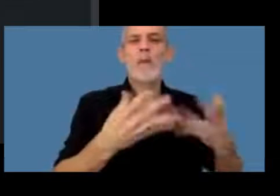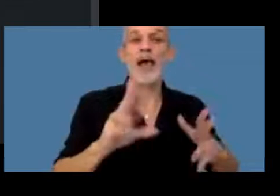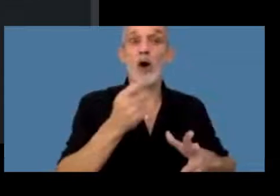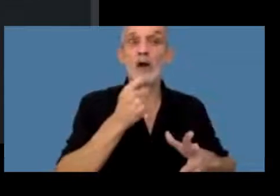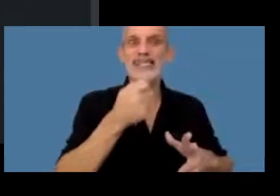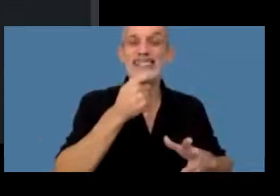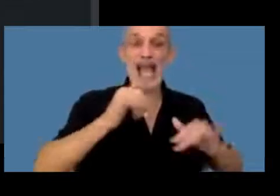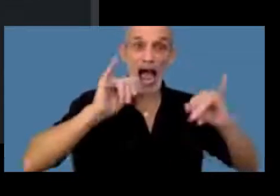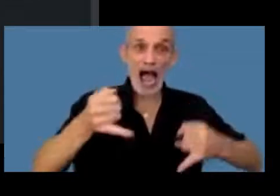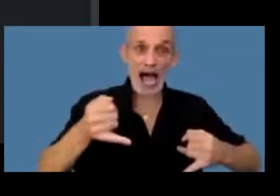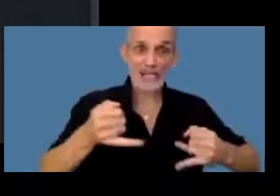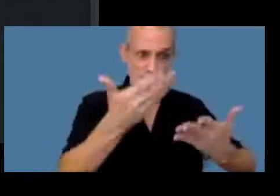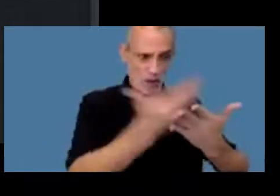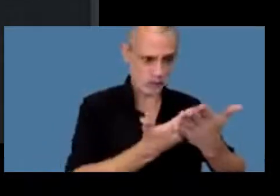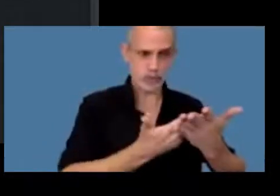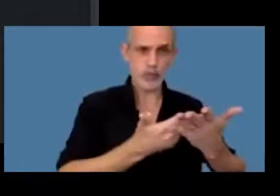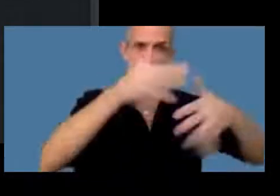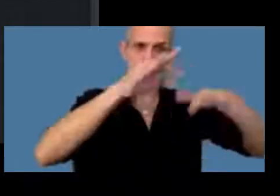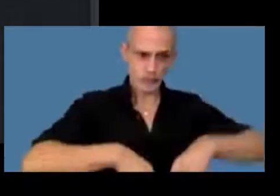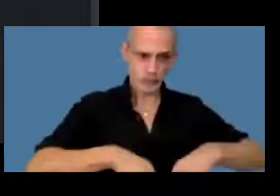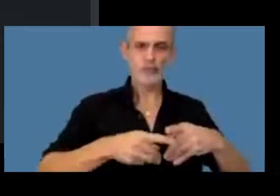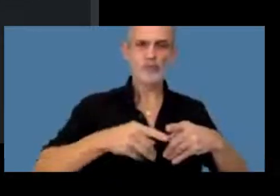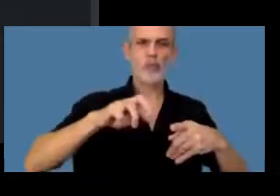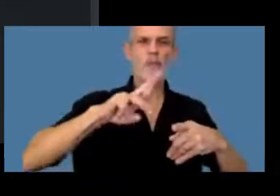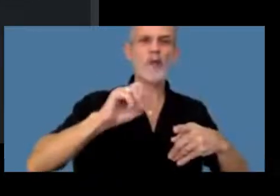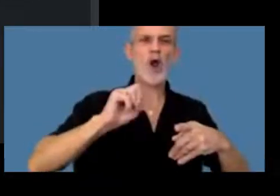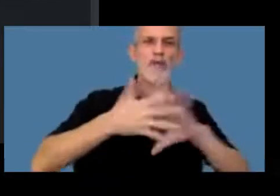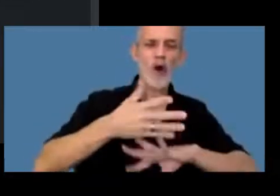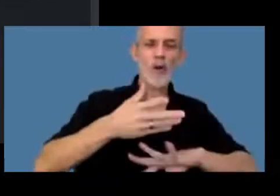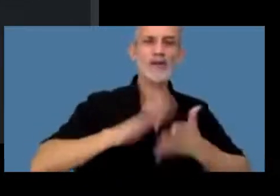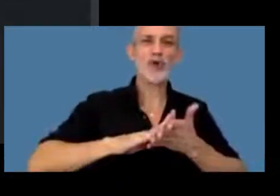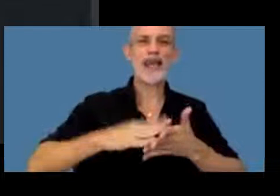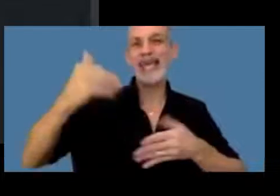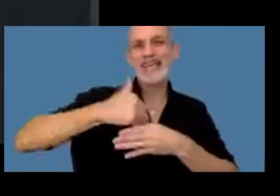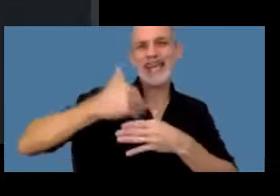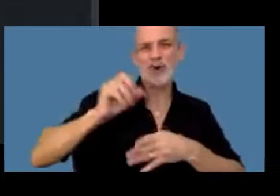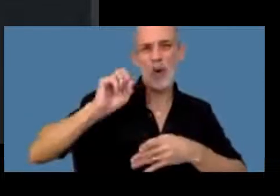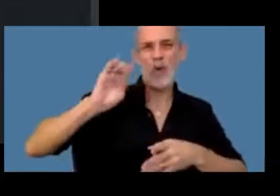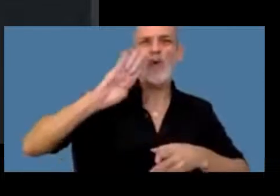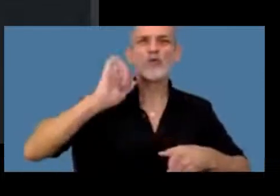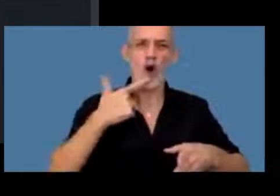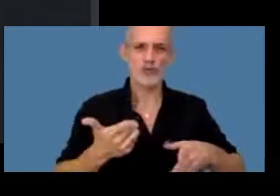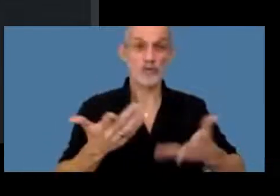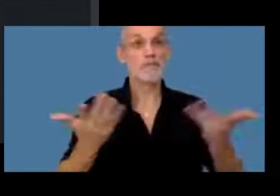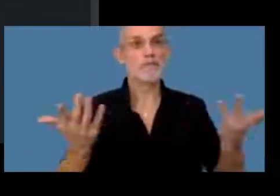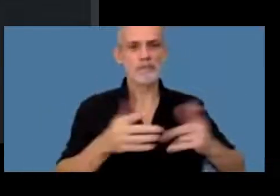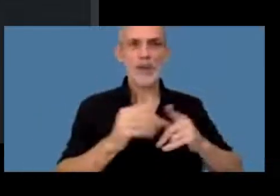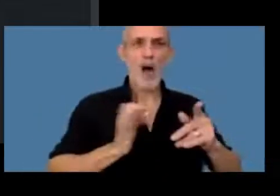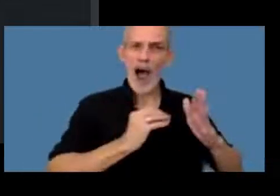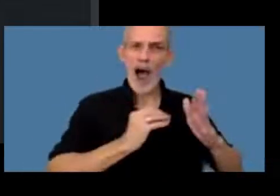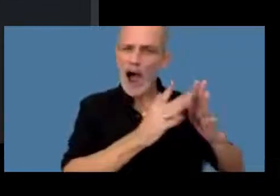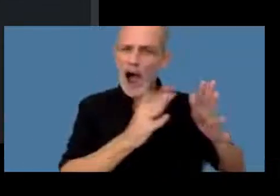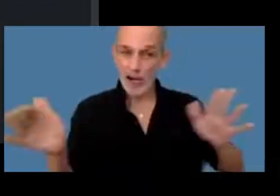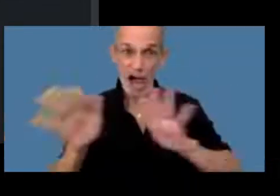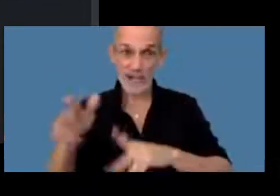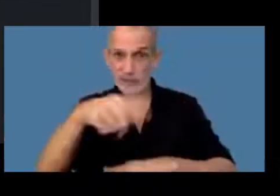una proforma de ingresos brutos, por ejemplo. Entonces, yo digo, colegas, en unos años, ¿cómo va esto? ¿Ustedes